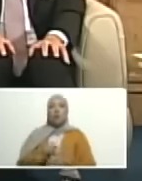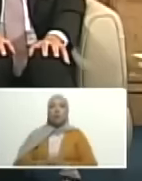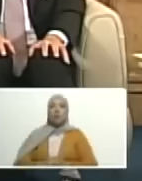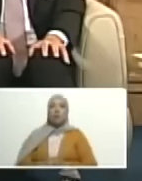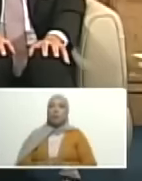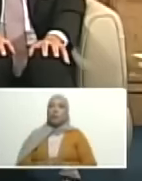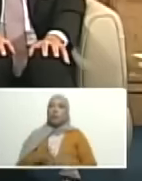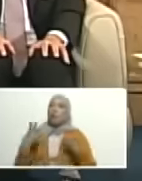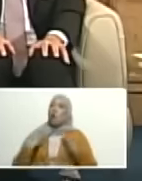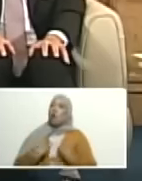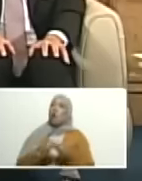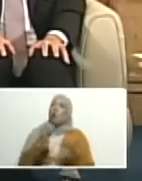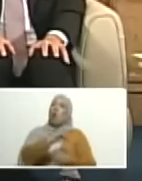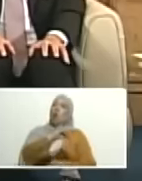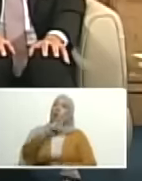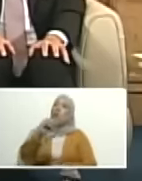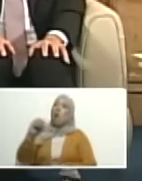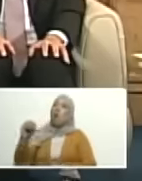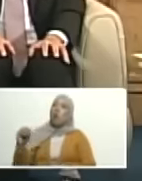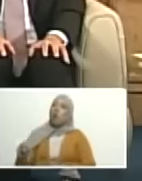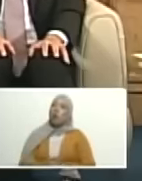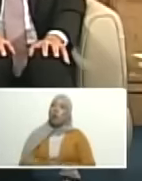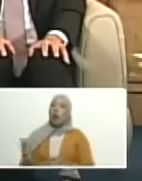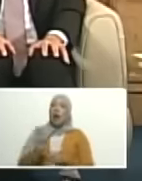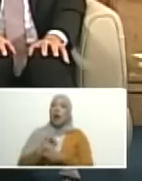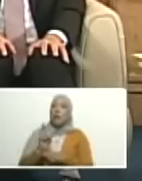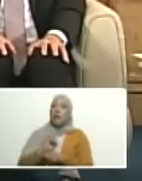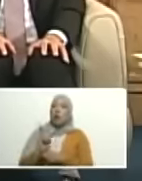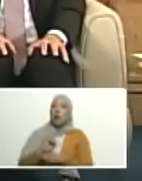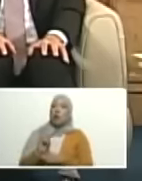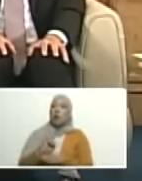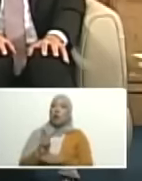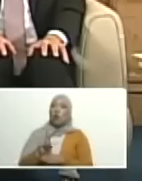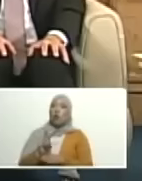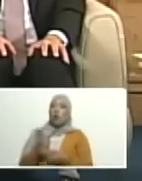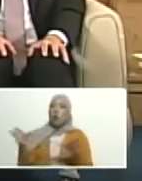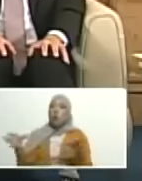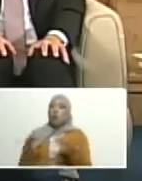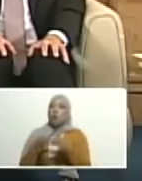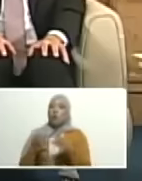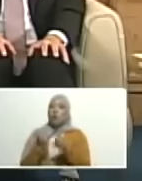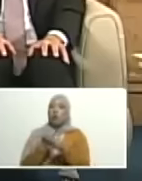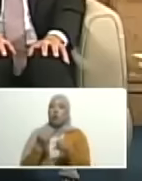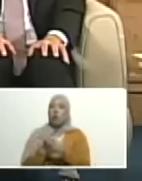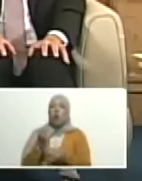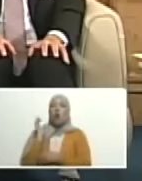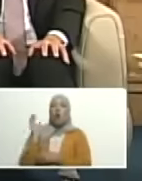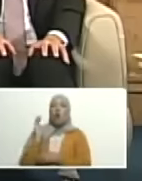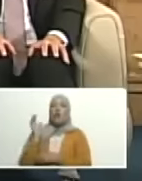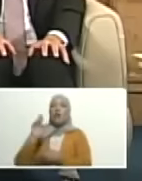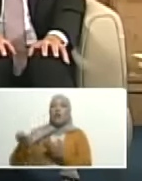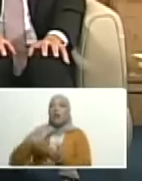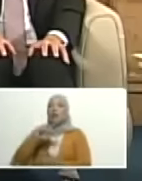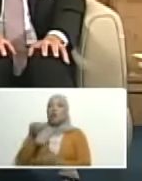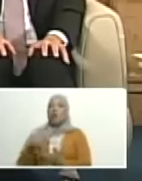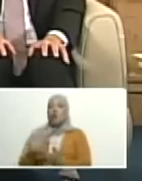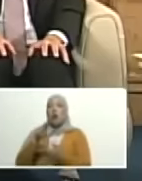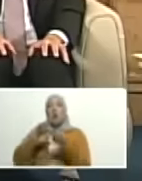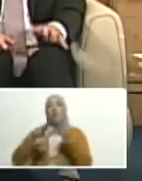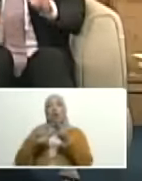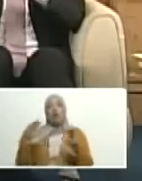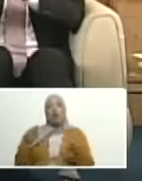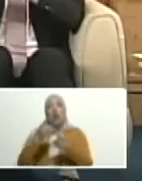y convoco de inmediato a una conferencia nacional por la paz,